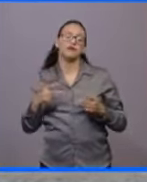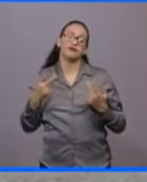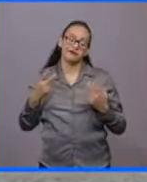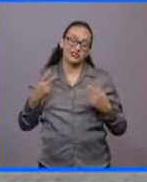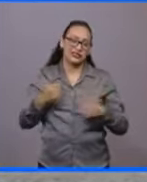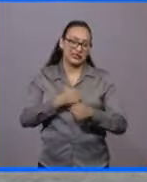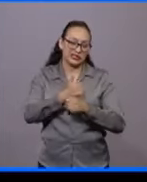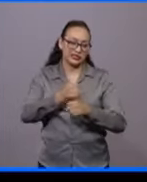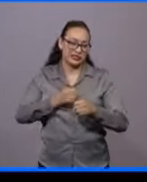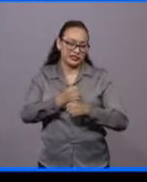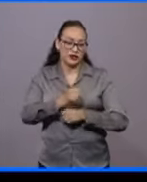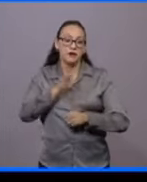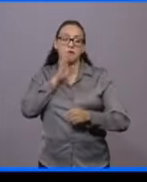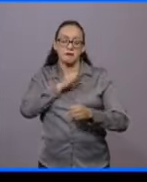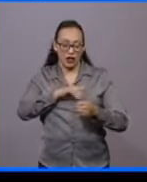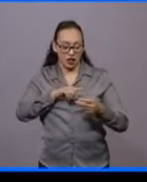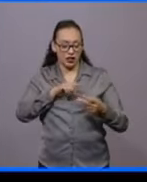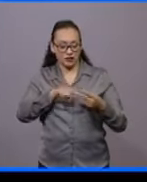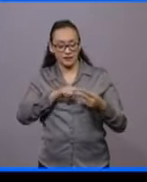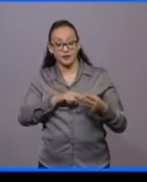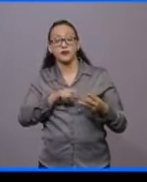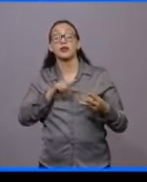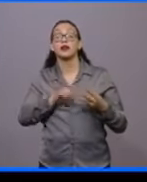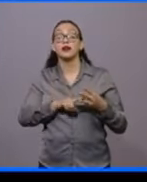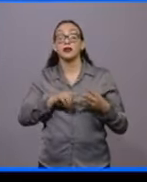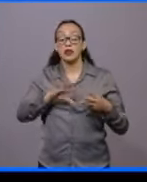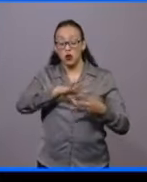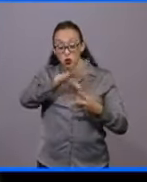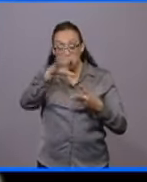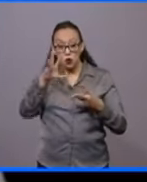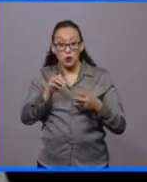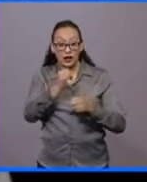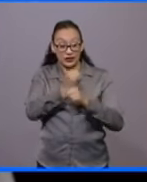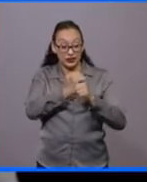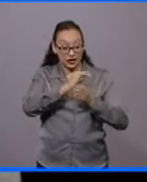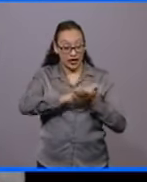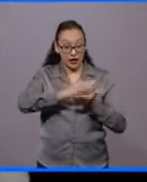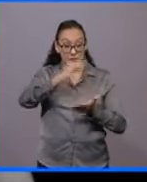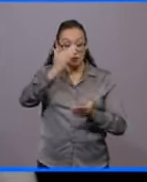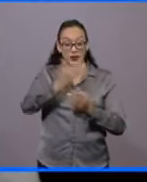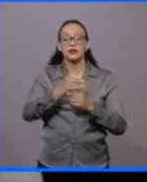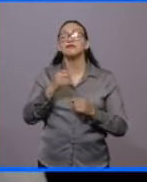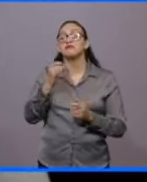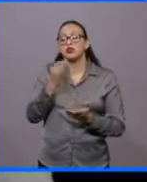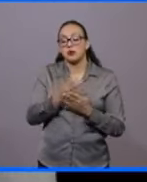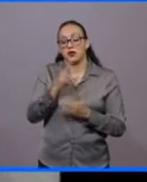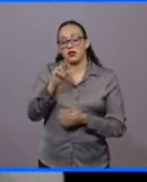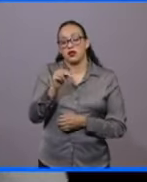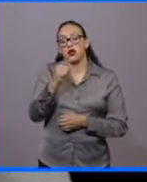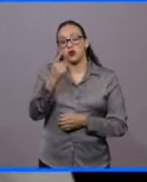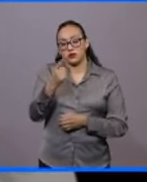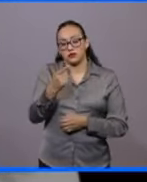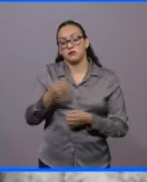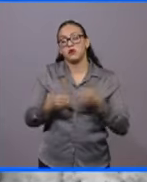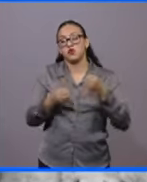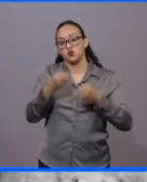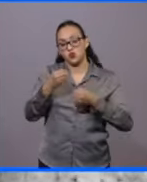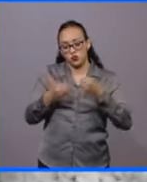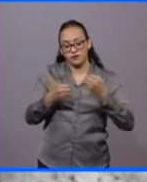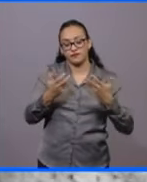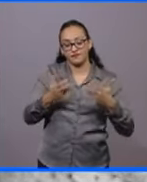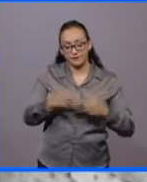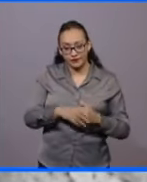tratos inhumanos, crueles y degradantes. Del total de las carpetas se abrieron, solo 81, de las que se abrieron, pues solo 81